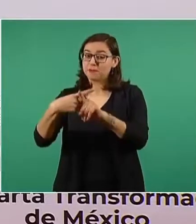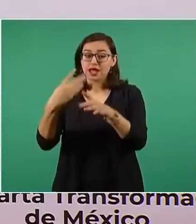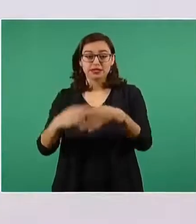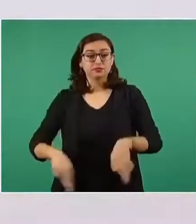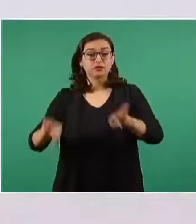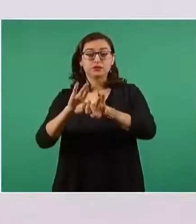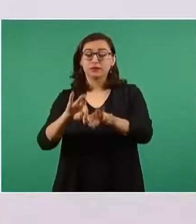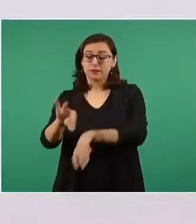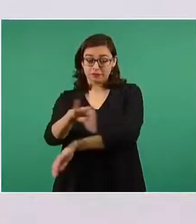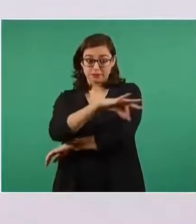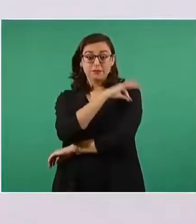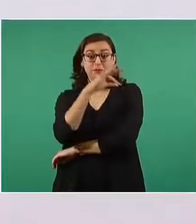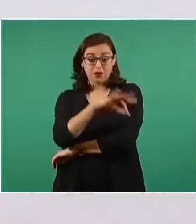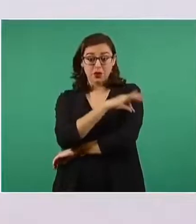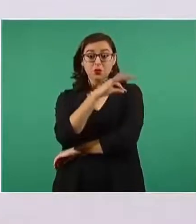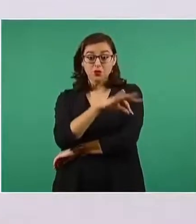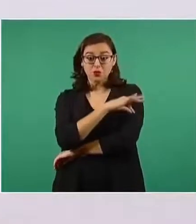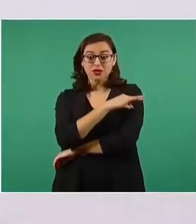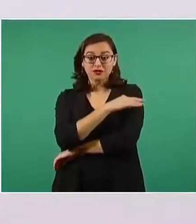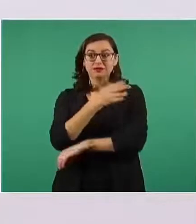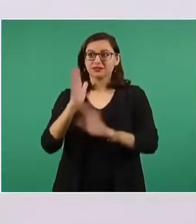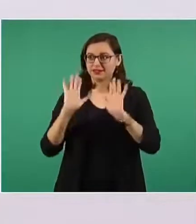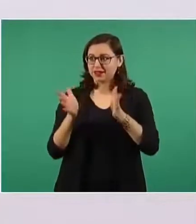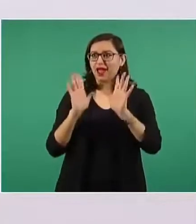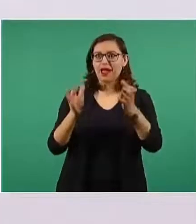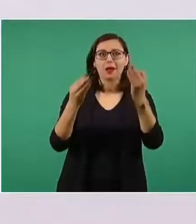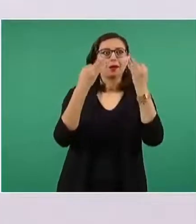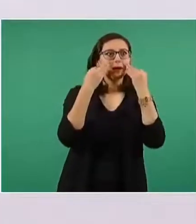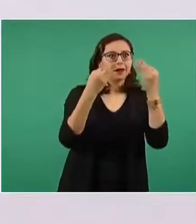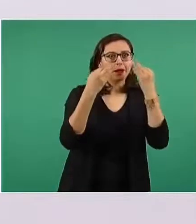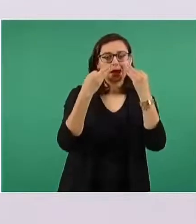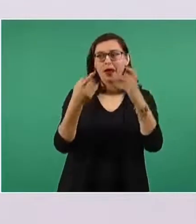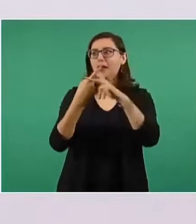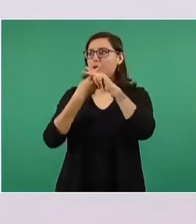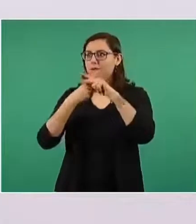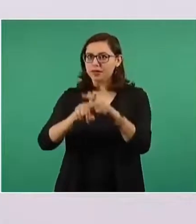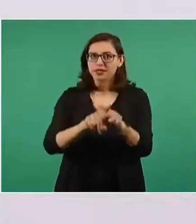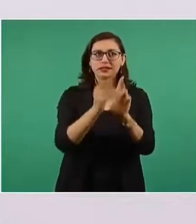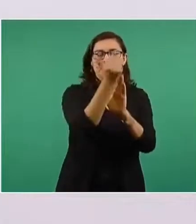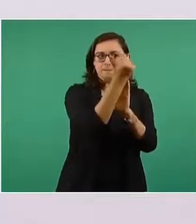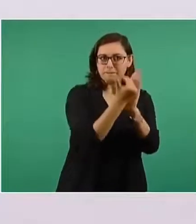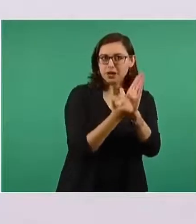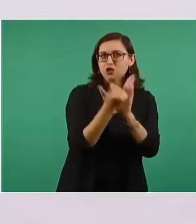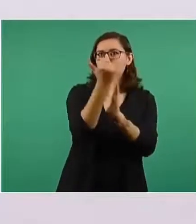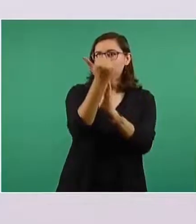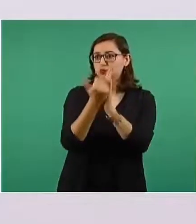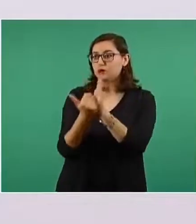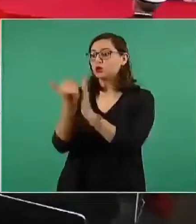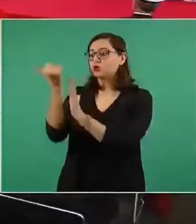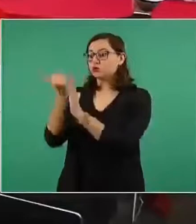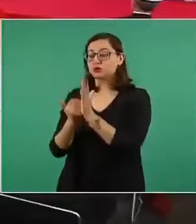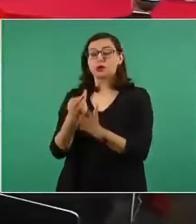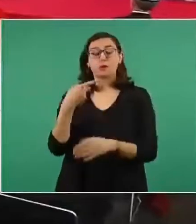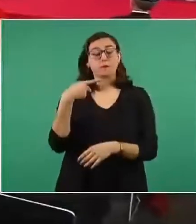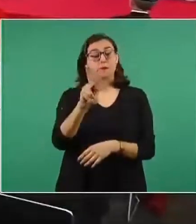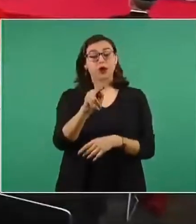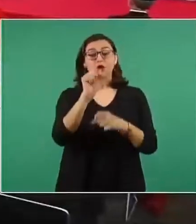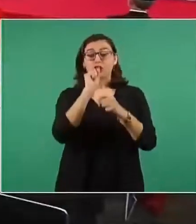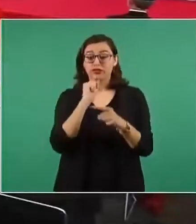en algo, como digo, un tanto intangible, en lograr que